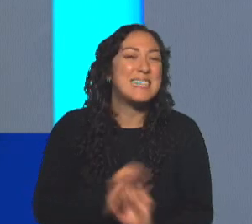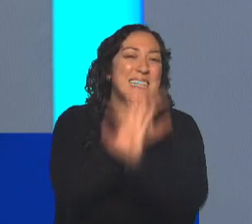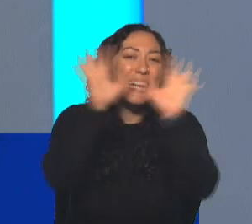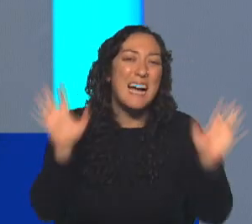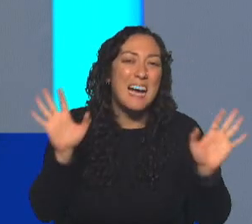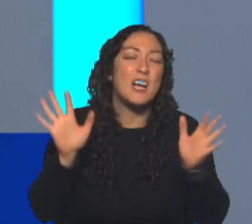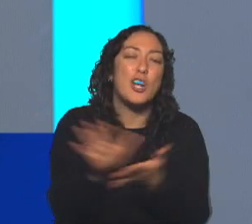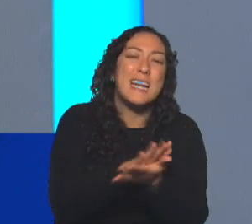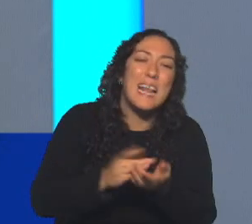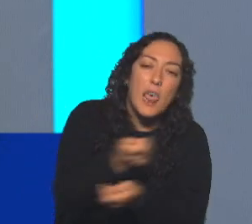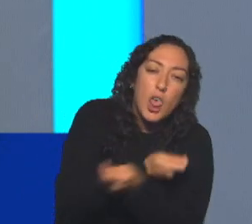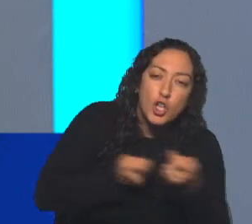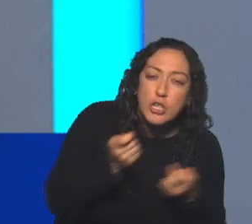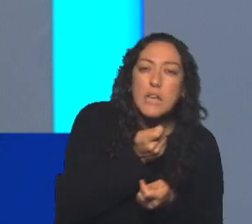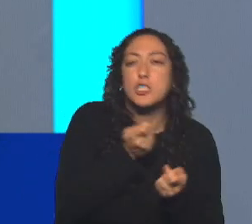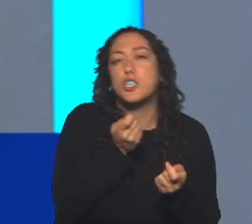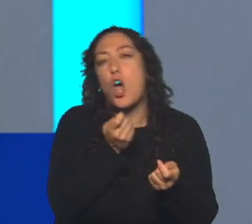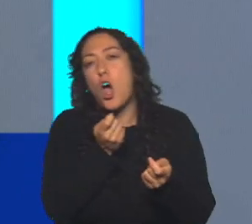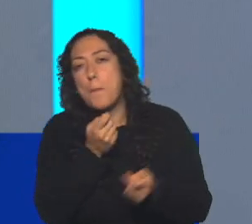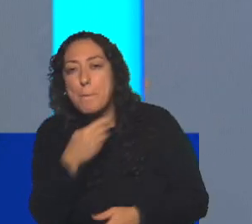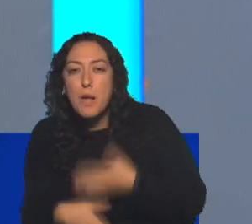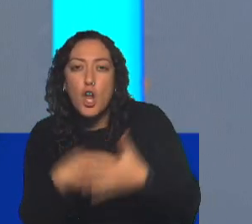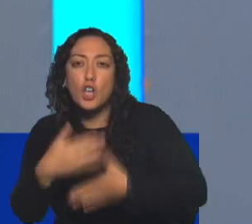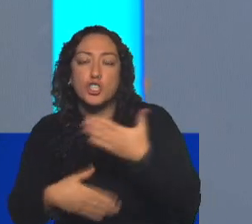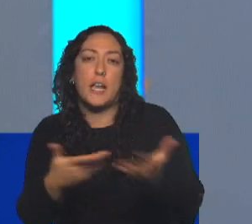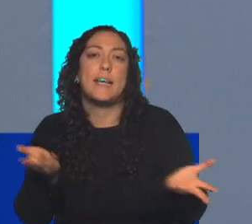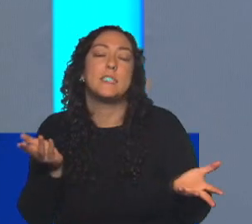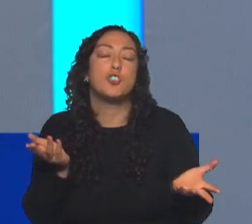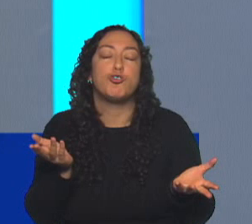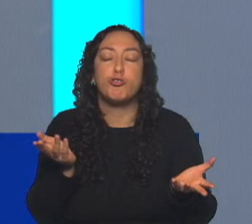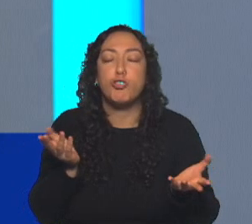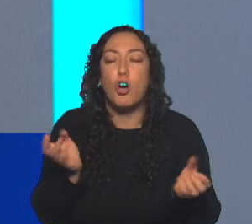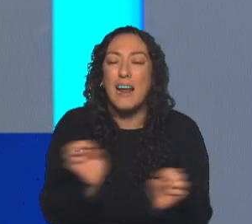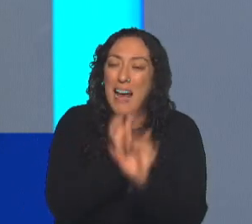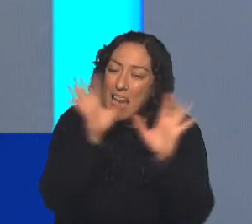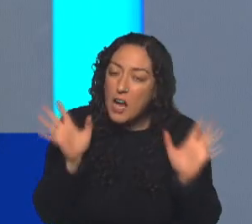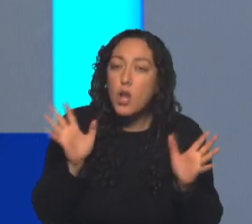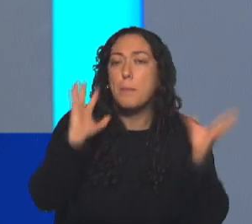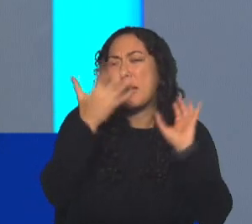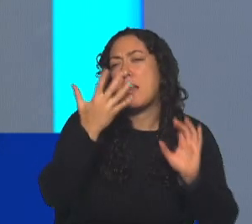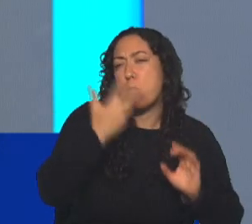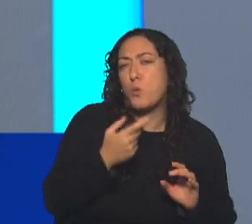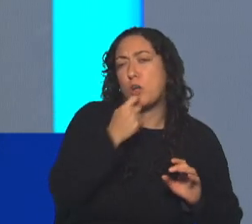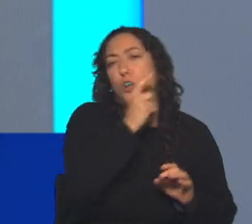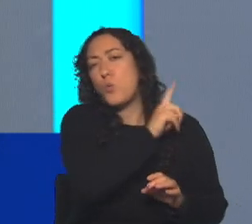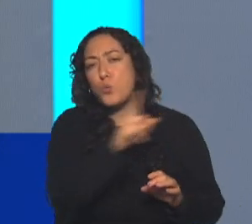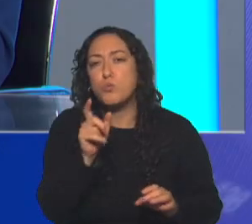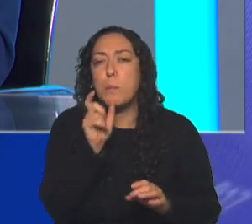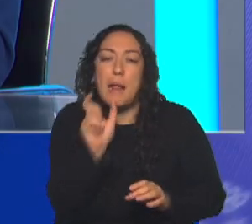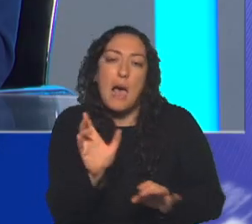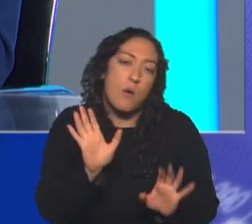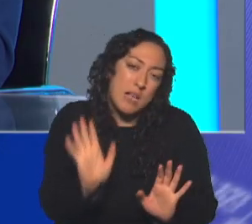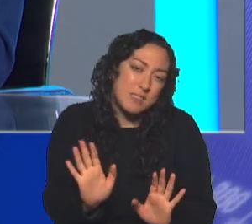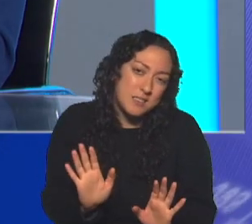proceso de negociación, más allá de que a Javier Milei le guste o no utilizar ese término,